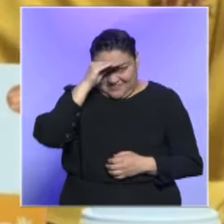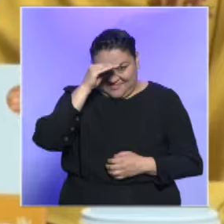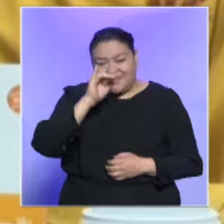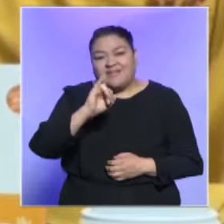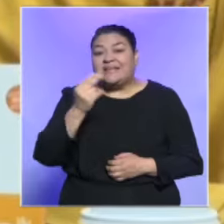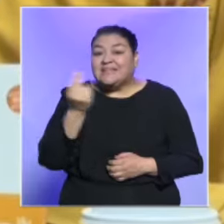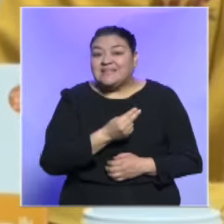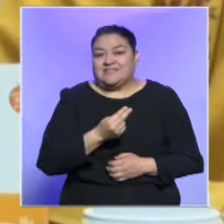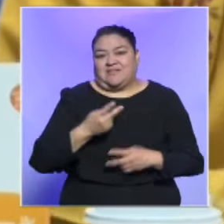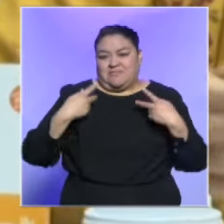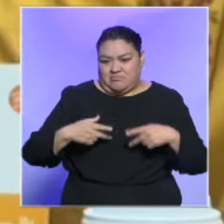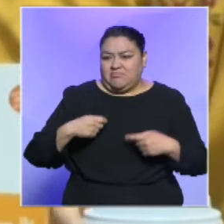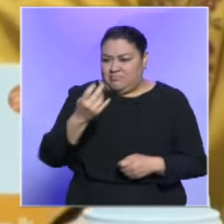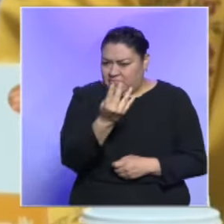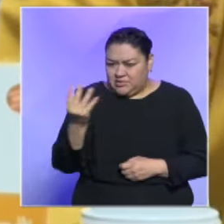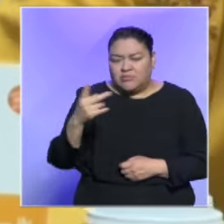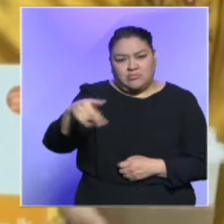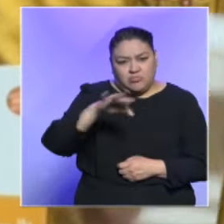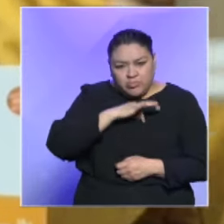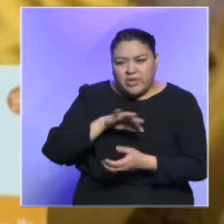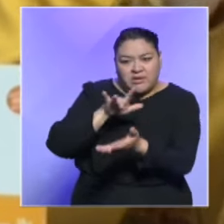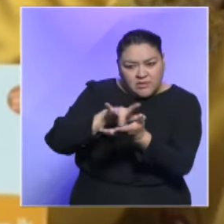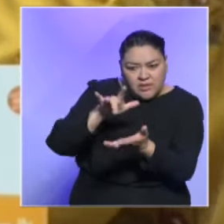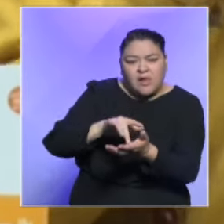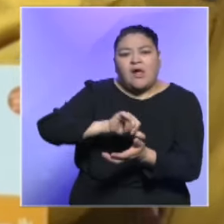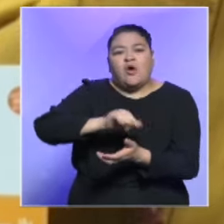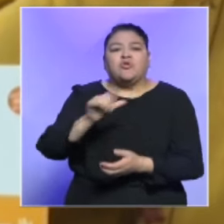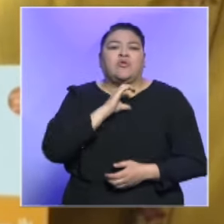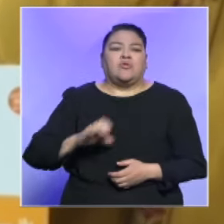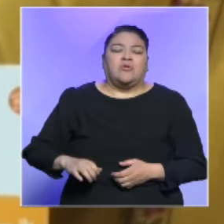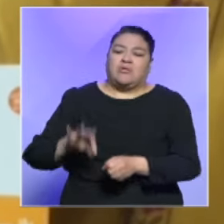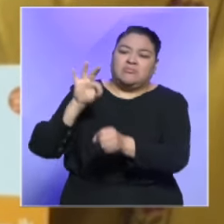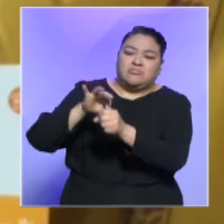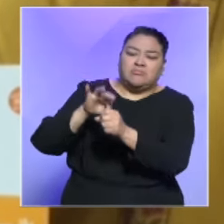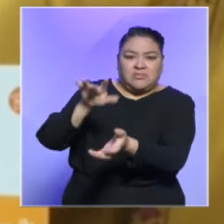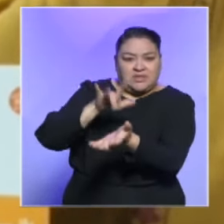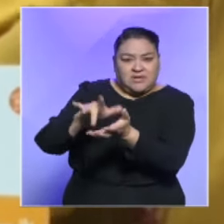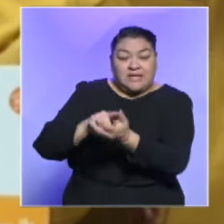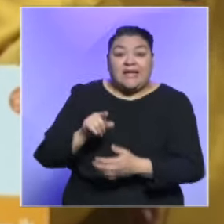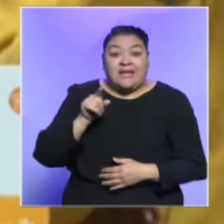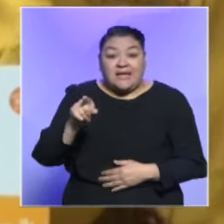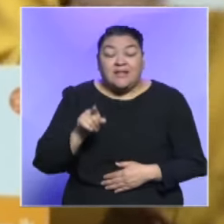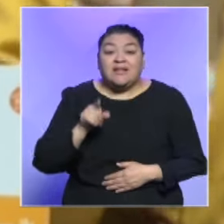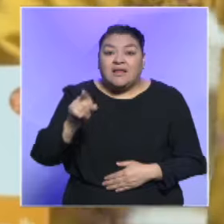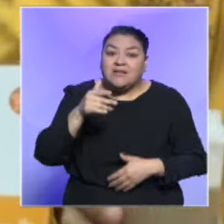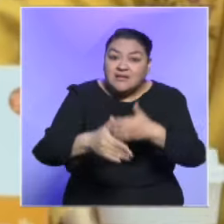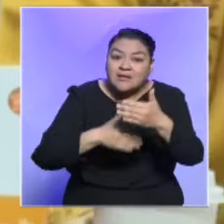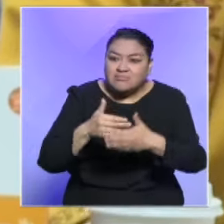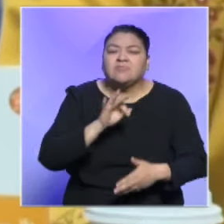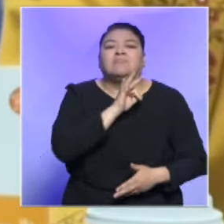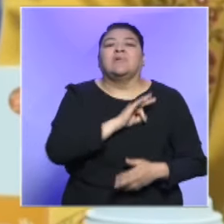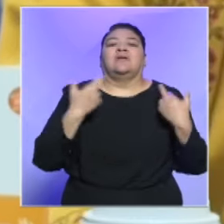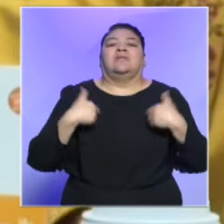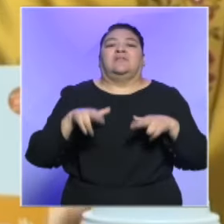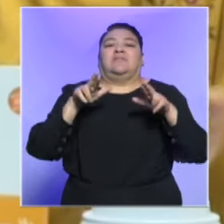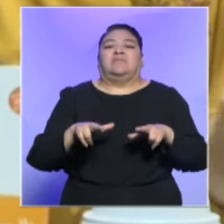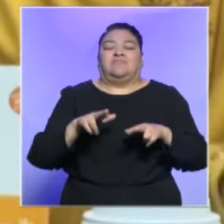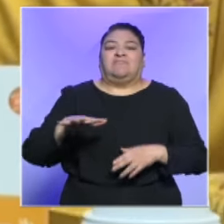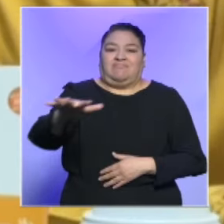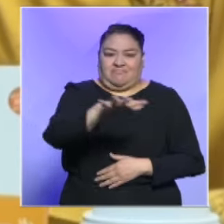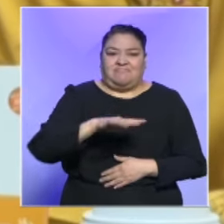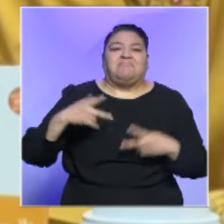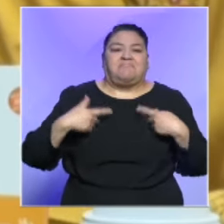garantizar el derecho pasivo en esta modalidad de candidaturas independientes, porque esta figura puede dar voz y representación a sectores de la